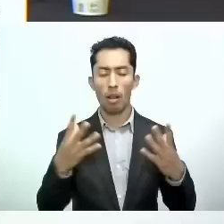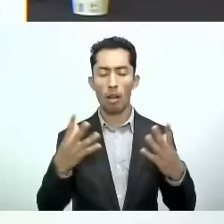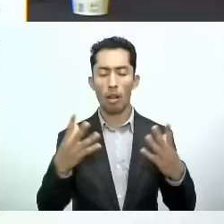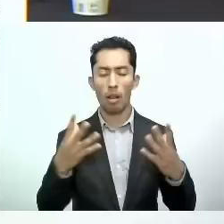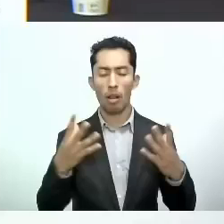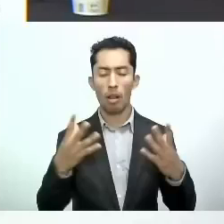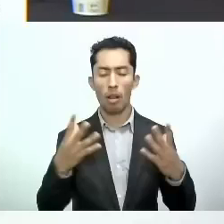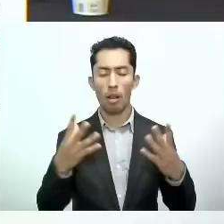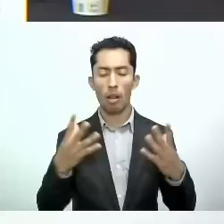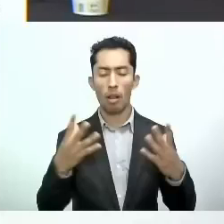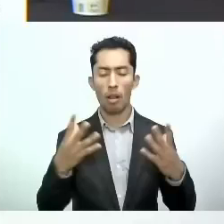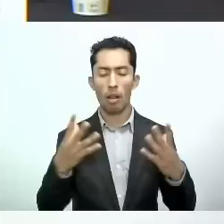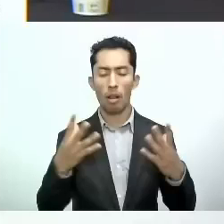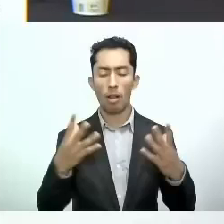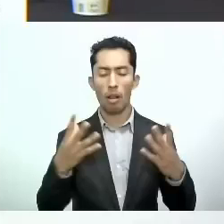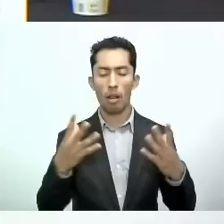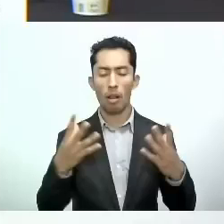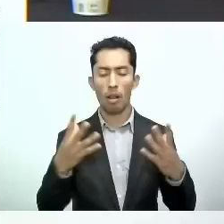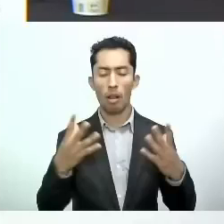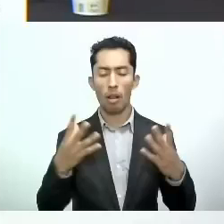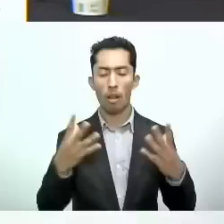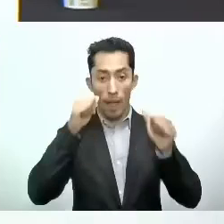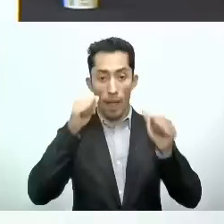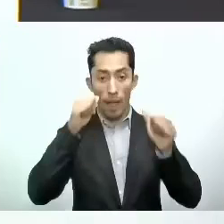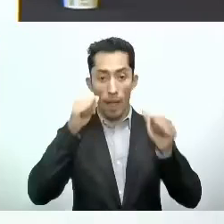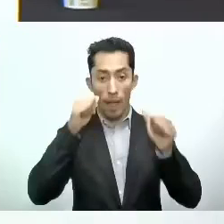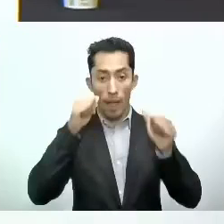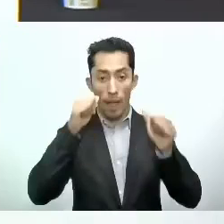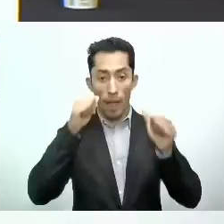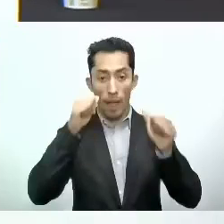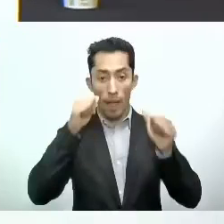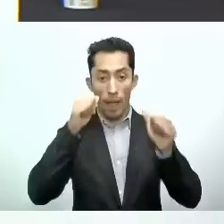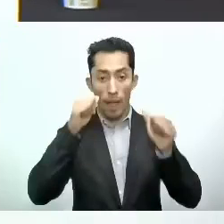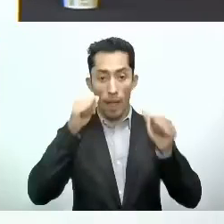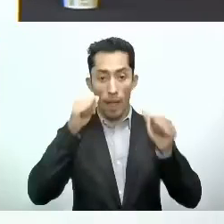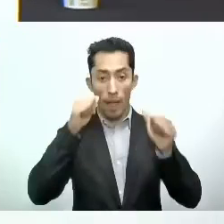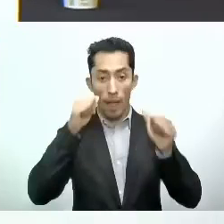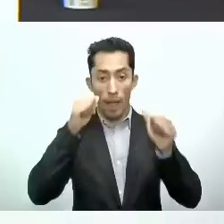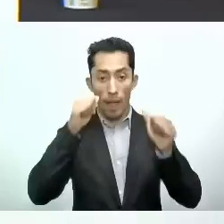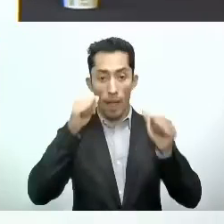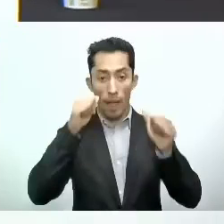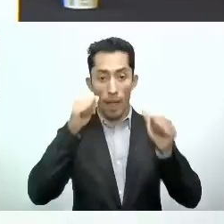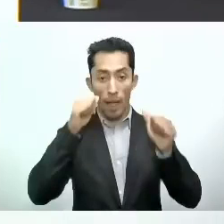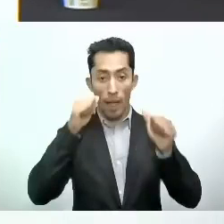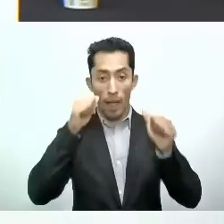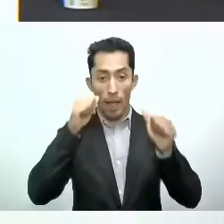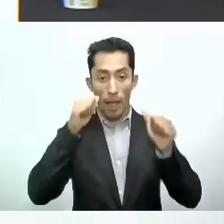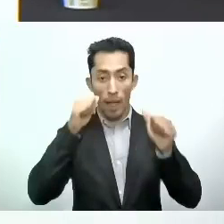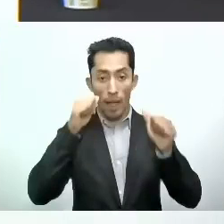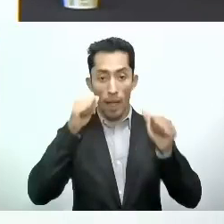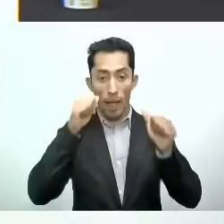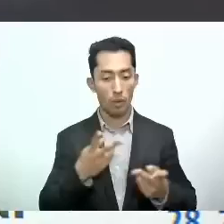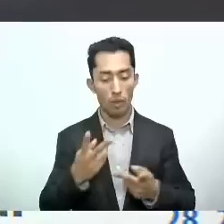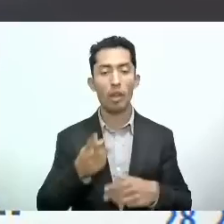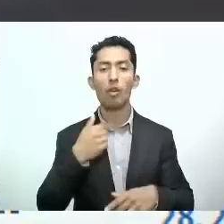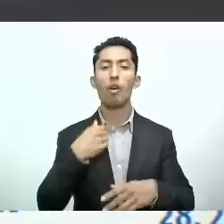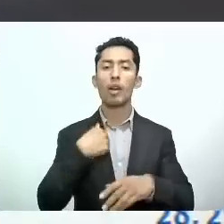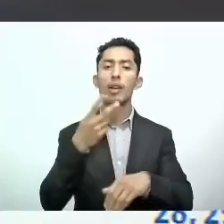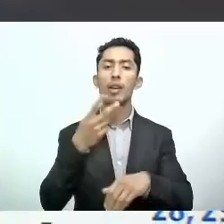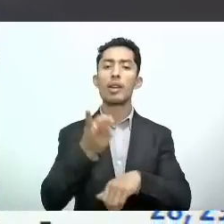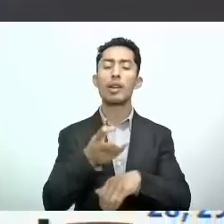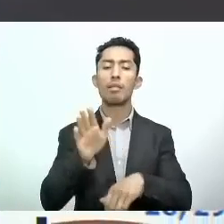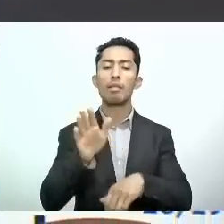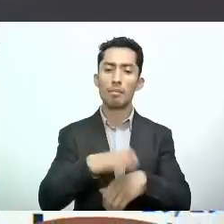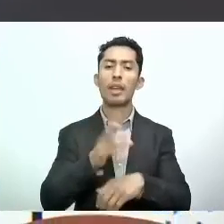Les agradezco mucho su atención y su participación en las preguntas. Los invito a que continúen